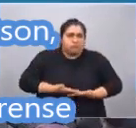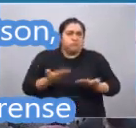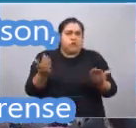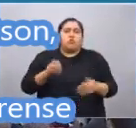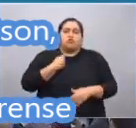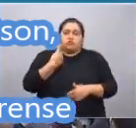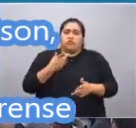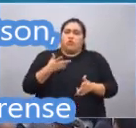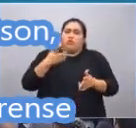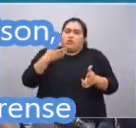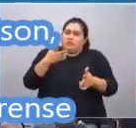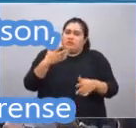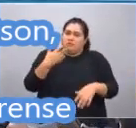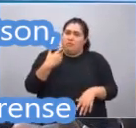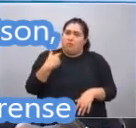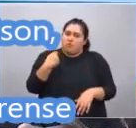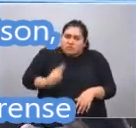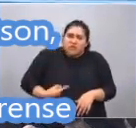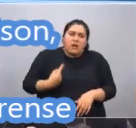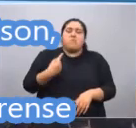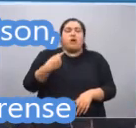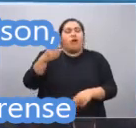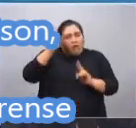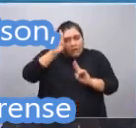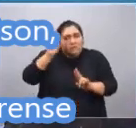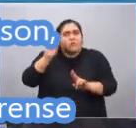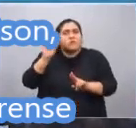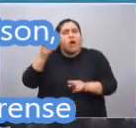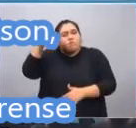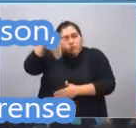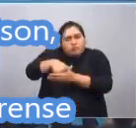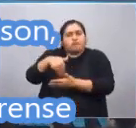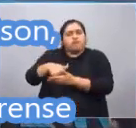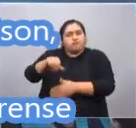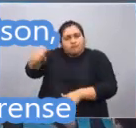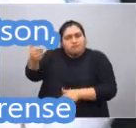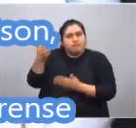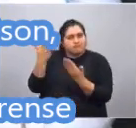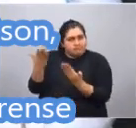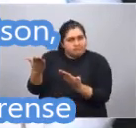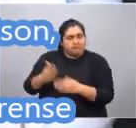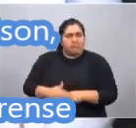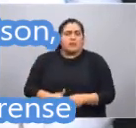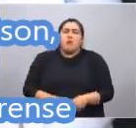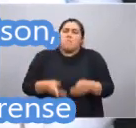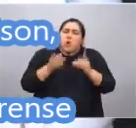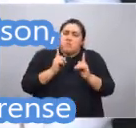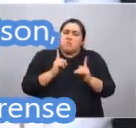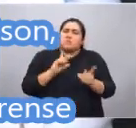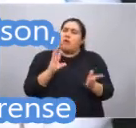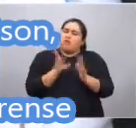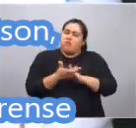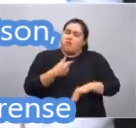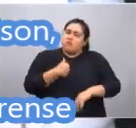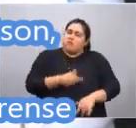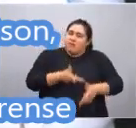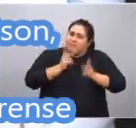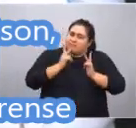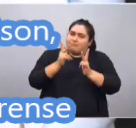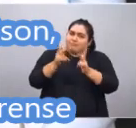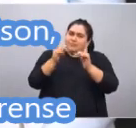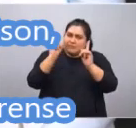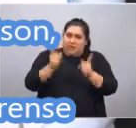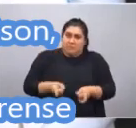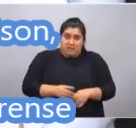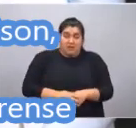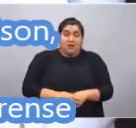Decimos que respetamos esa legitimidad, pero con la misma fuerza decimos que